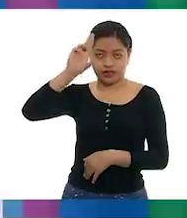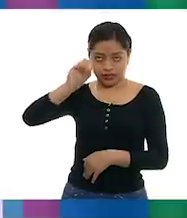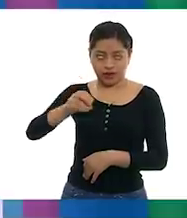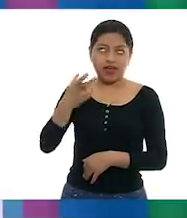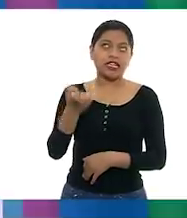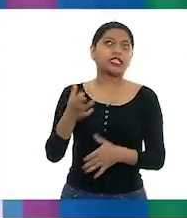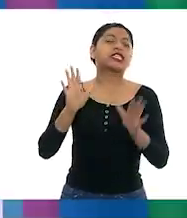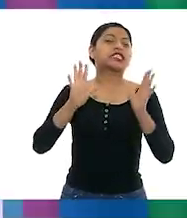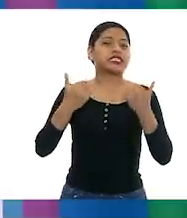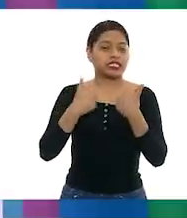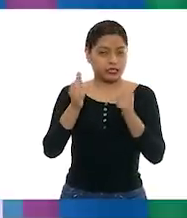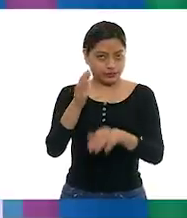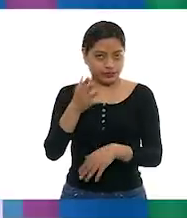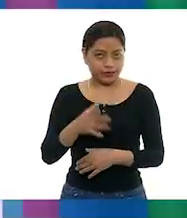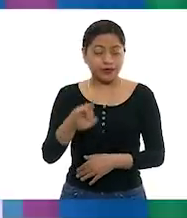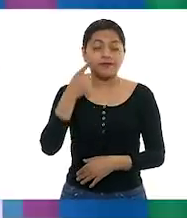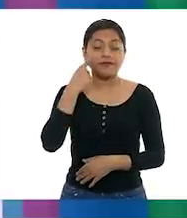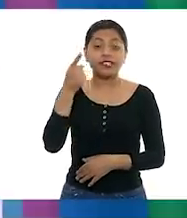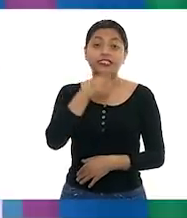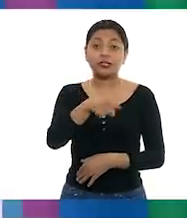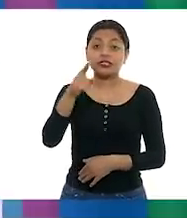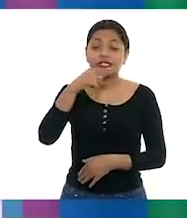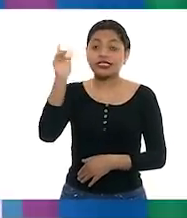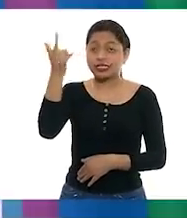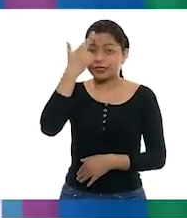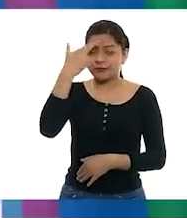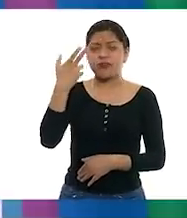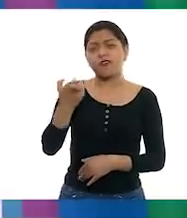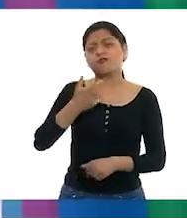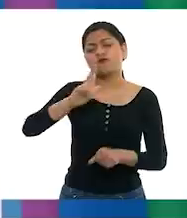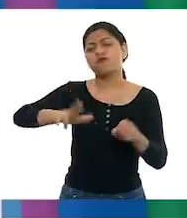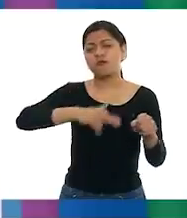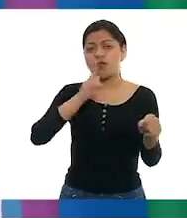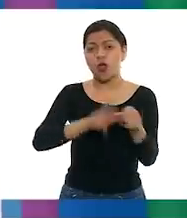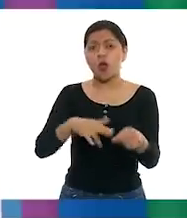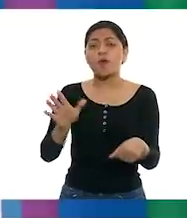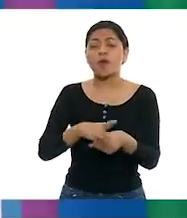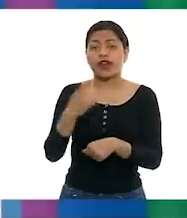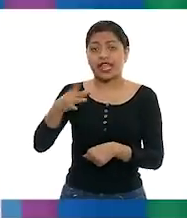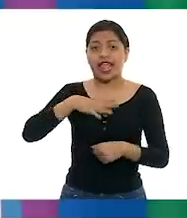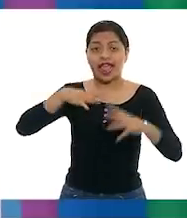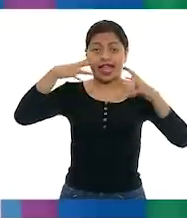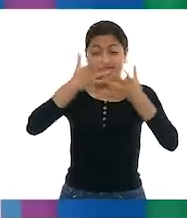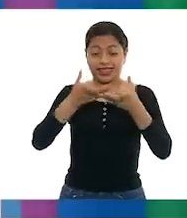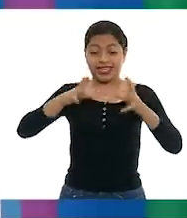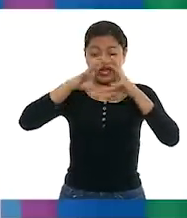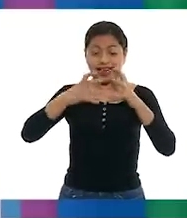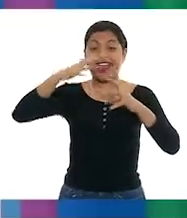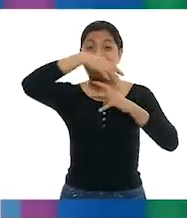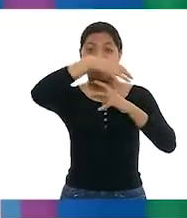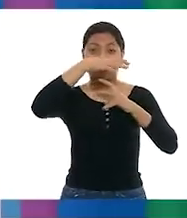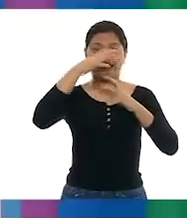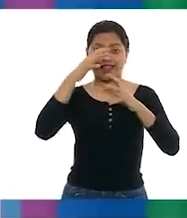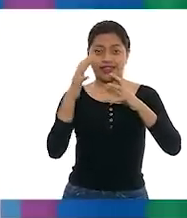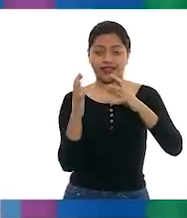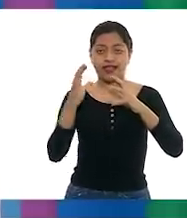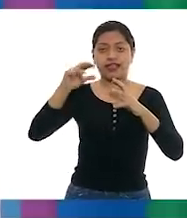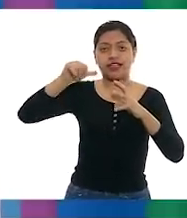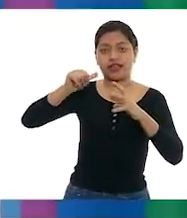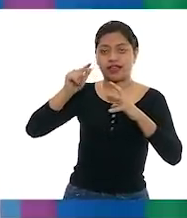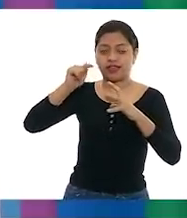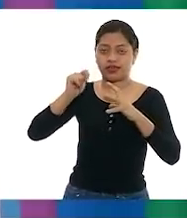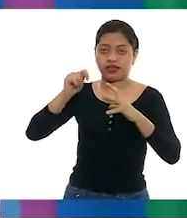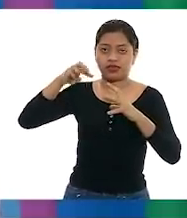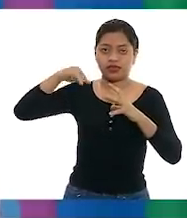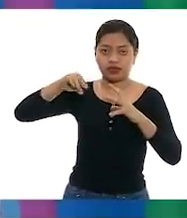Tierra. Recuerden que es un proceso natural que se debe a la presencia de la atmósfera, pero el problema actual es que